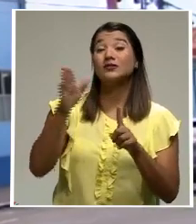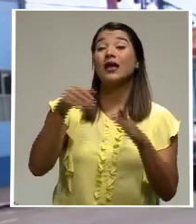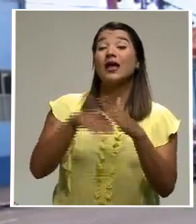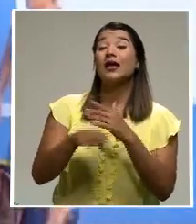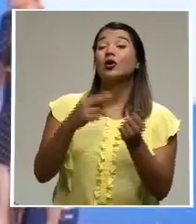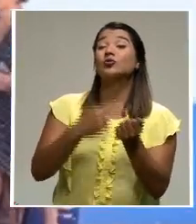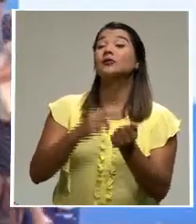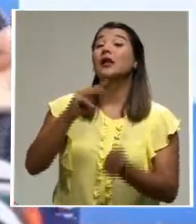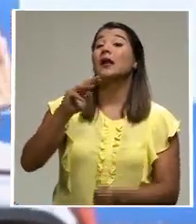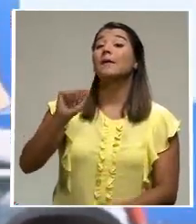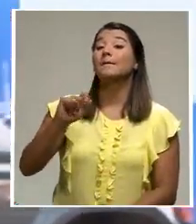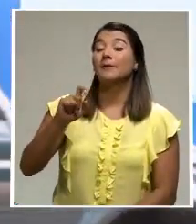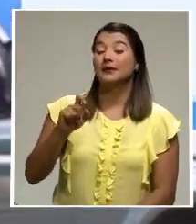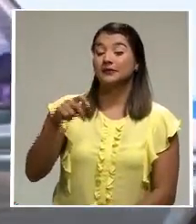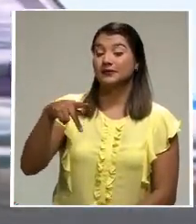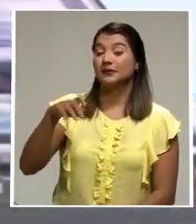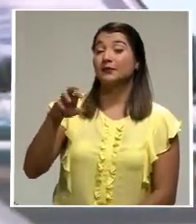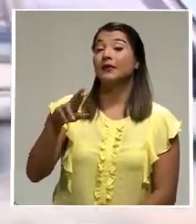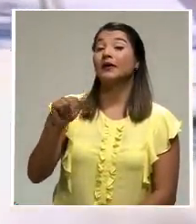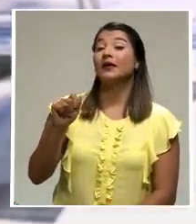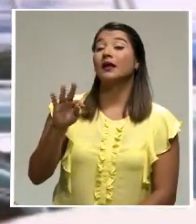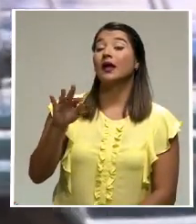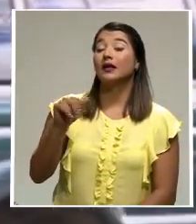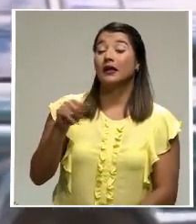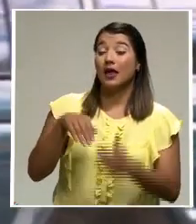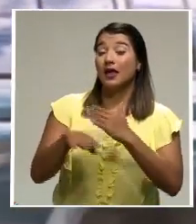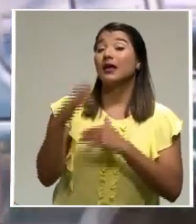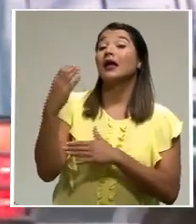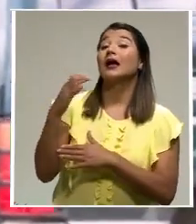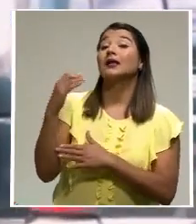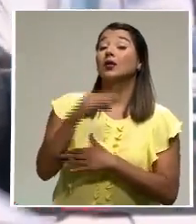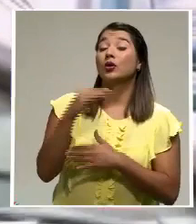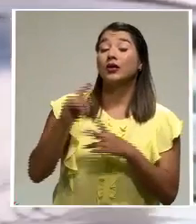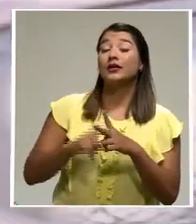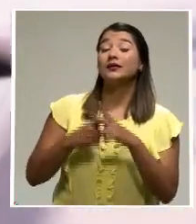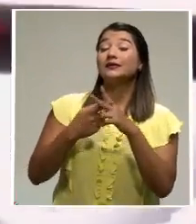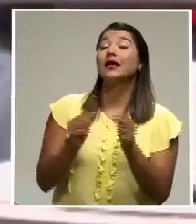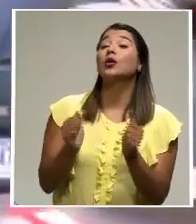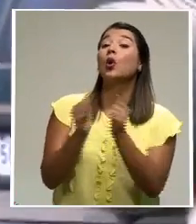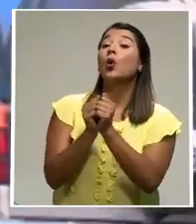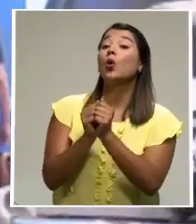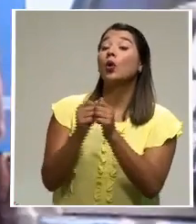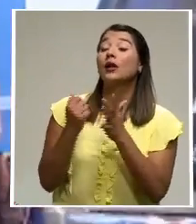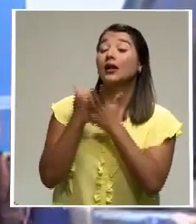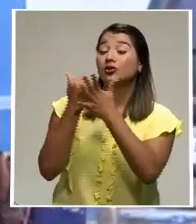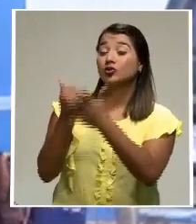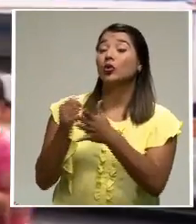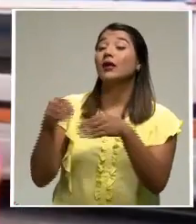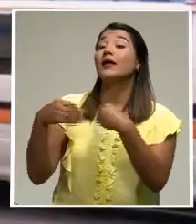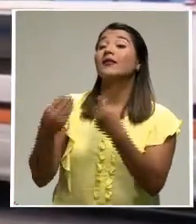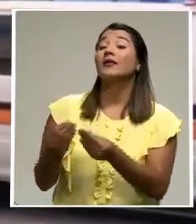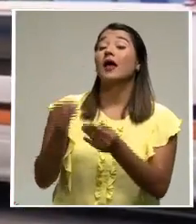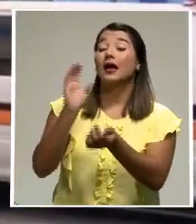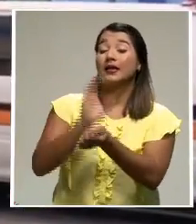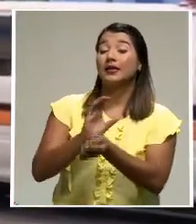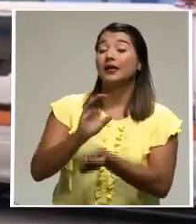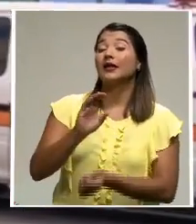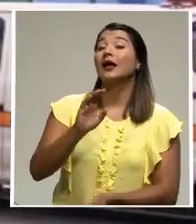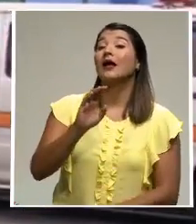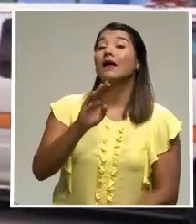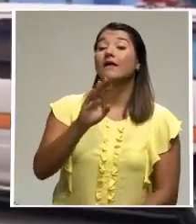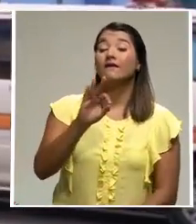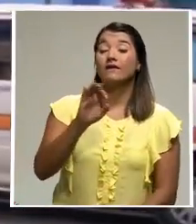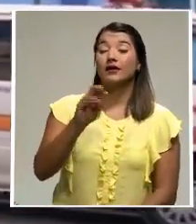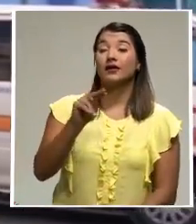Maximiliano Peralta en Cartago, iniciando con la atención que presta la Clínica Alfredo Bolio, que se ubica diagonal al centro